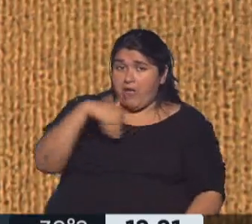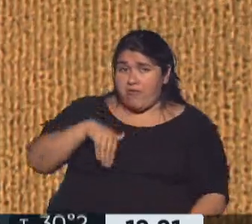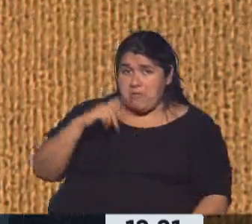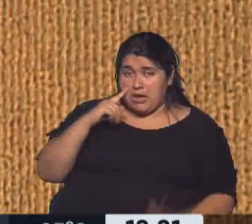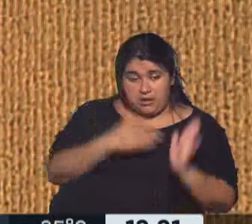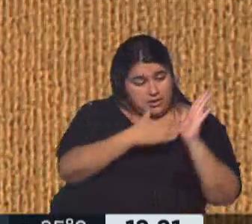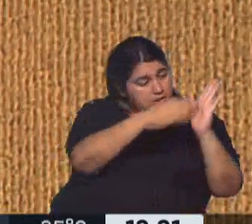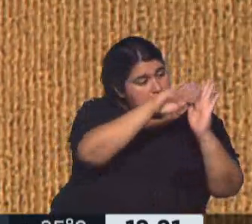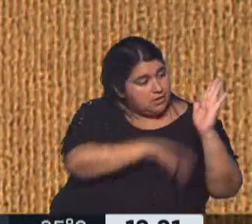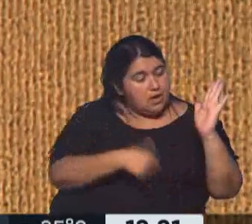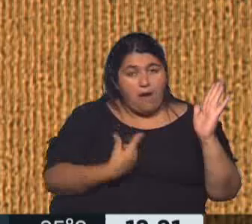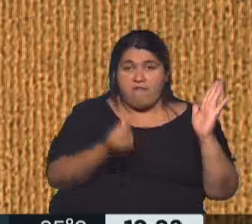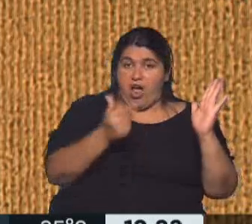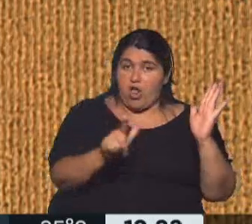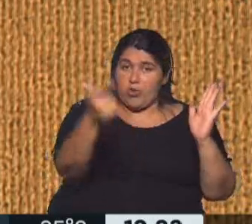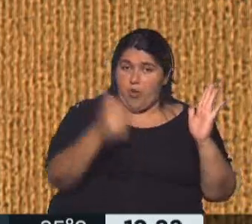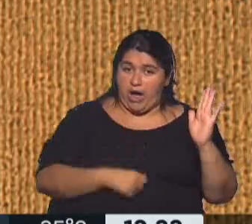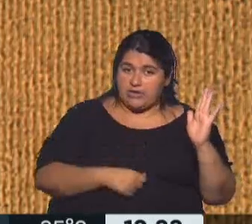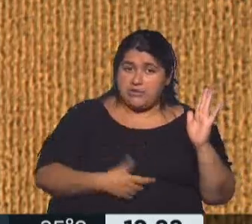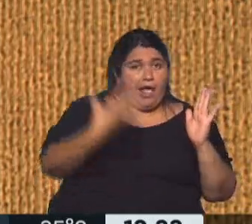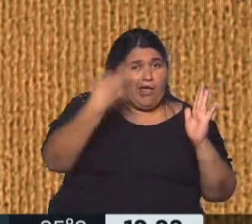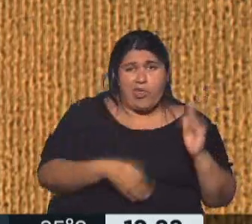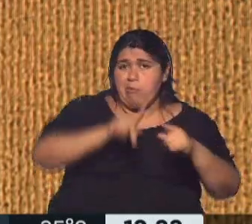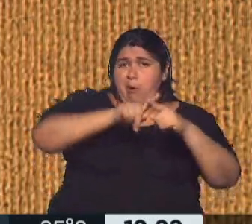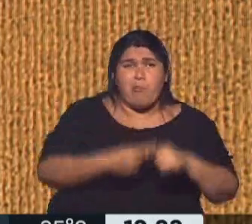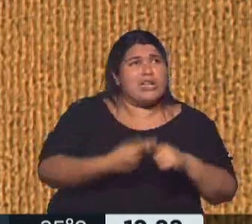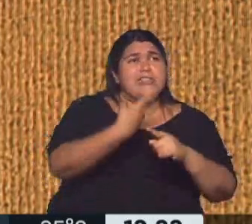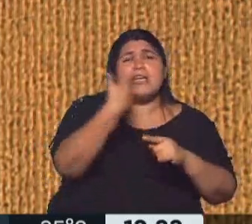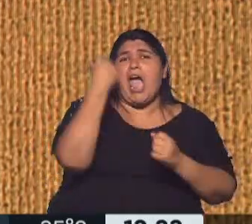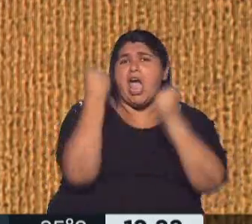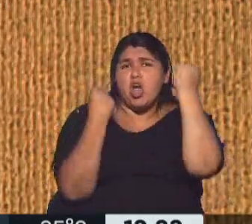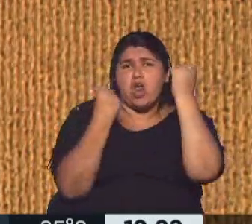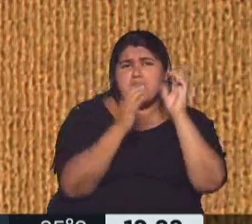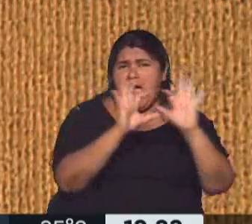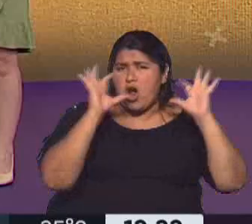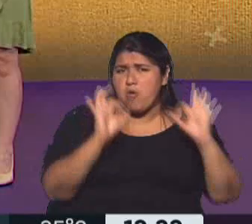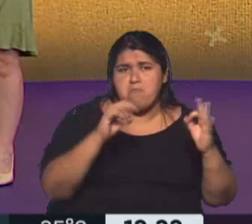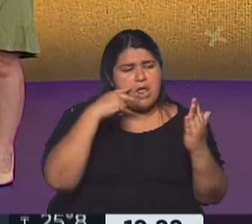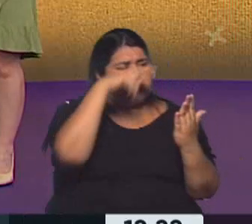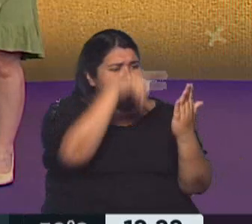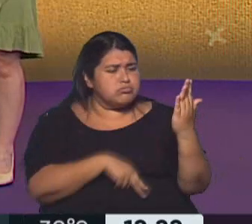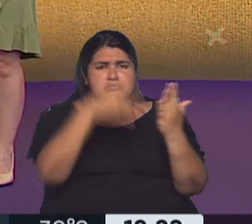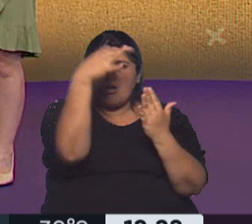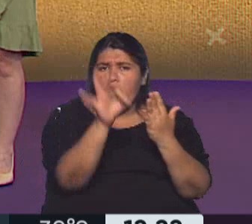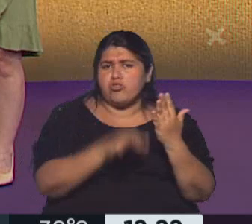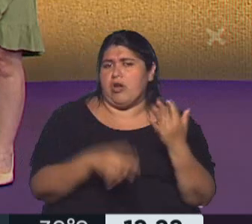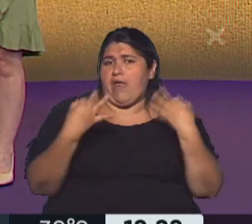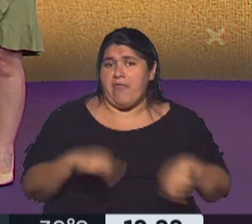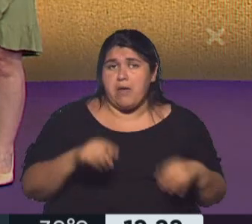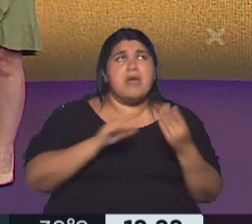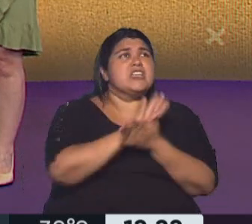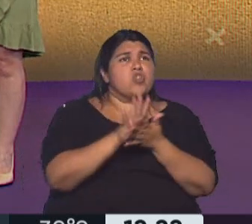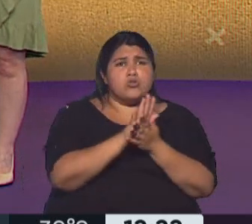para eso. Entonces lo que hay que revisar es la totalidad de la política económica en la Argentina. Entonces se implementó un programa que no servía para resolver ninguno de nuestros